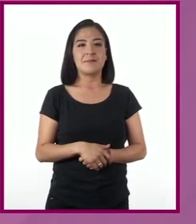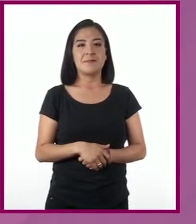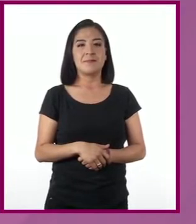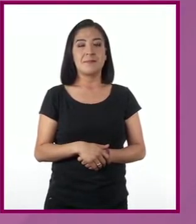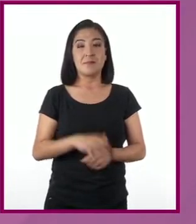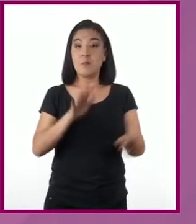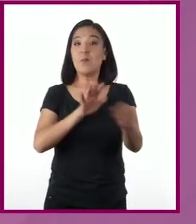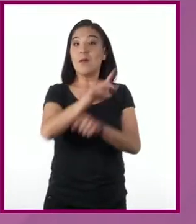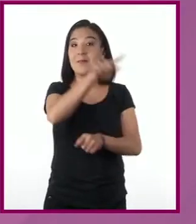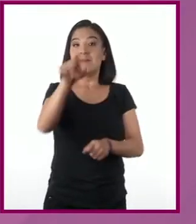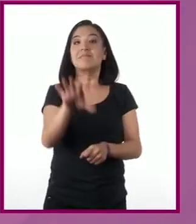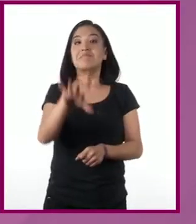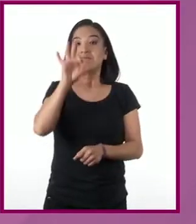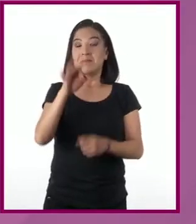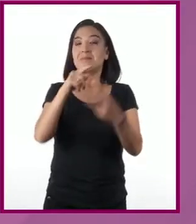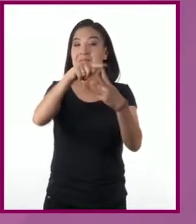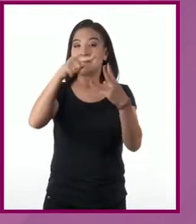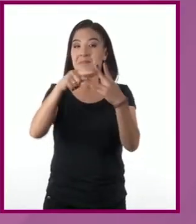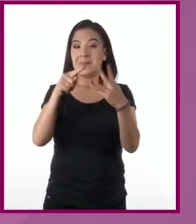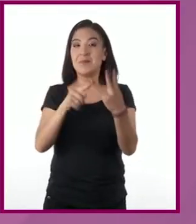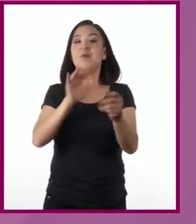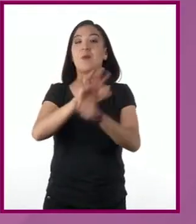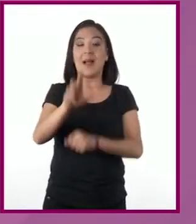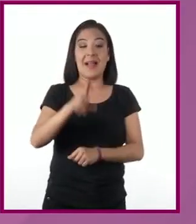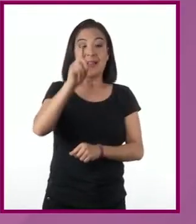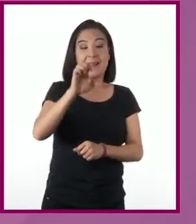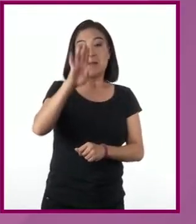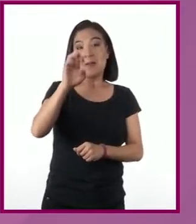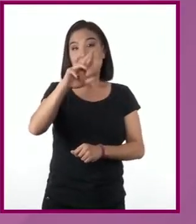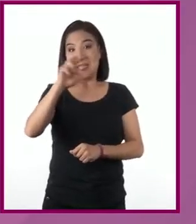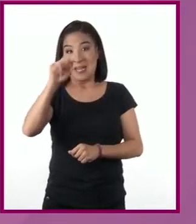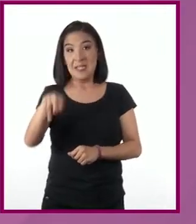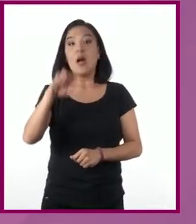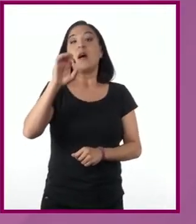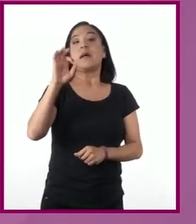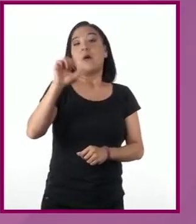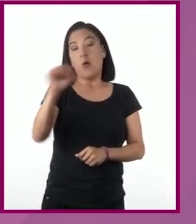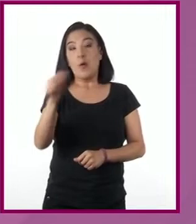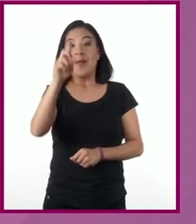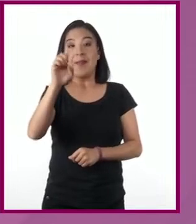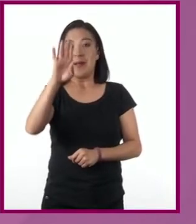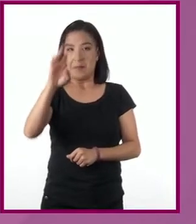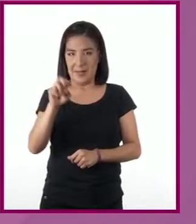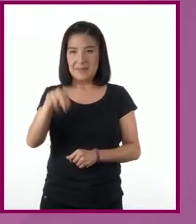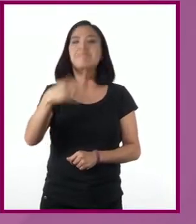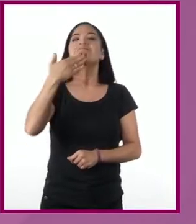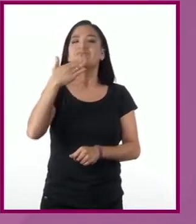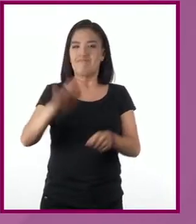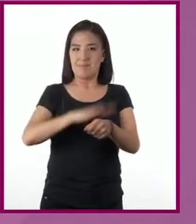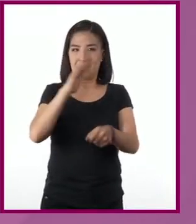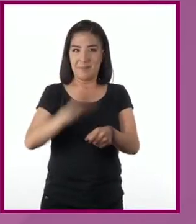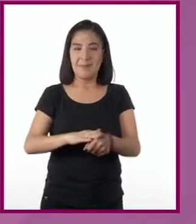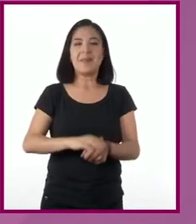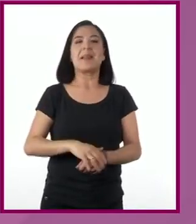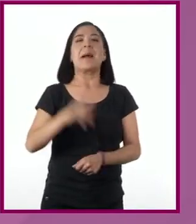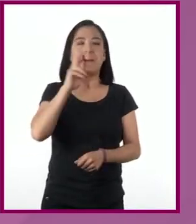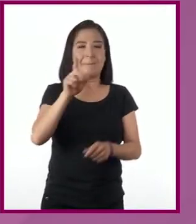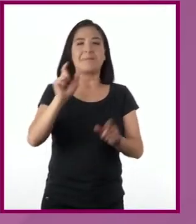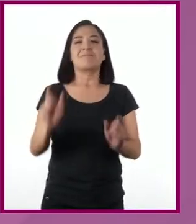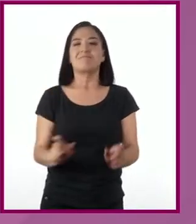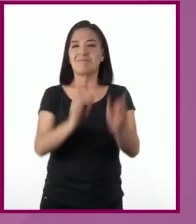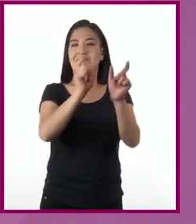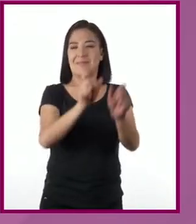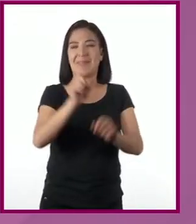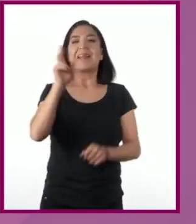¿Qué eligieron? Si eligieron deberán o deben, están en lo correcto. ¿Cómo se ve ahora? Pongamos en este